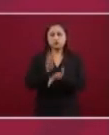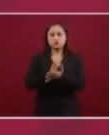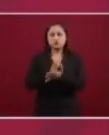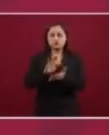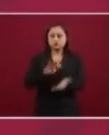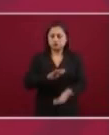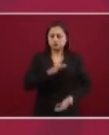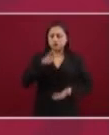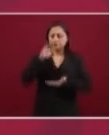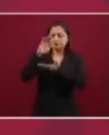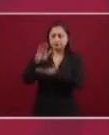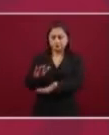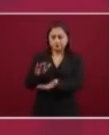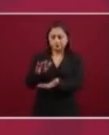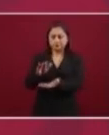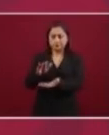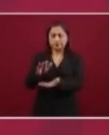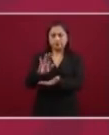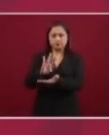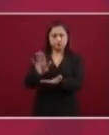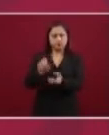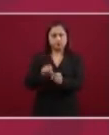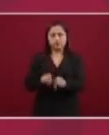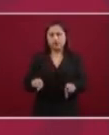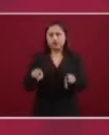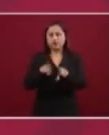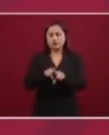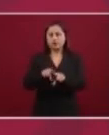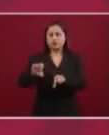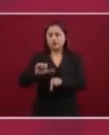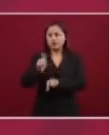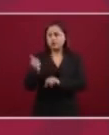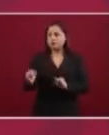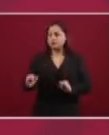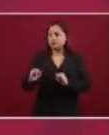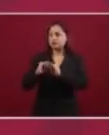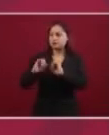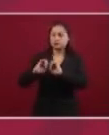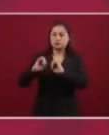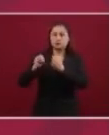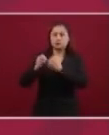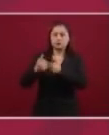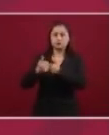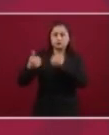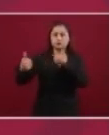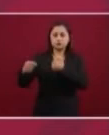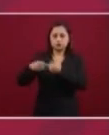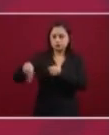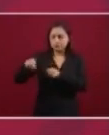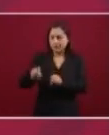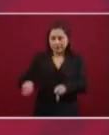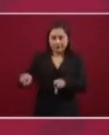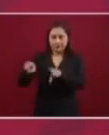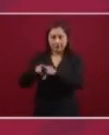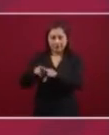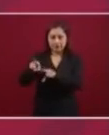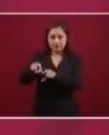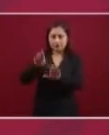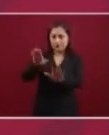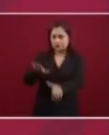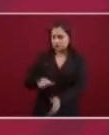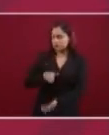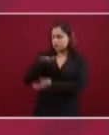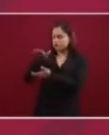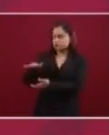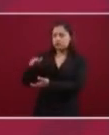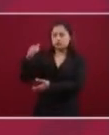Oiga, doctor, en buena medida pareciera que el presidente también está un poco confiado porque sigue habiendo recursos en lo correspondiente